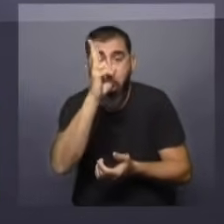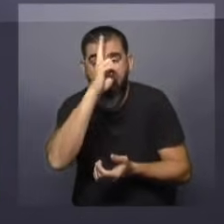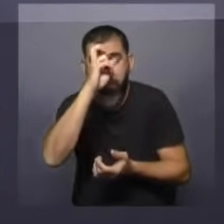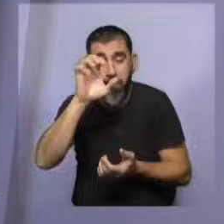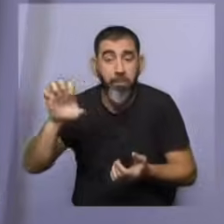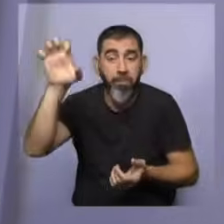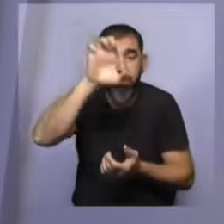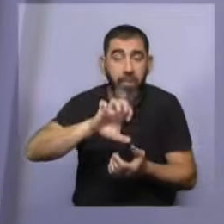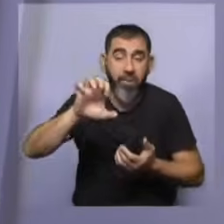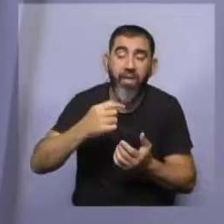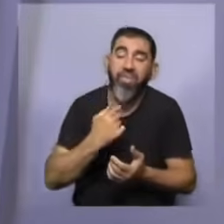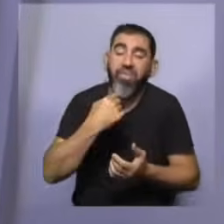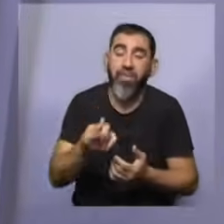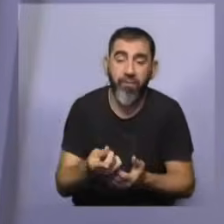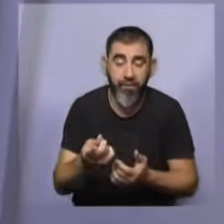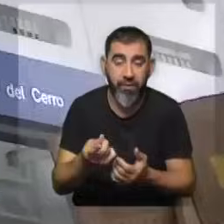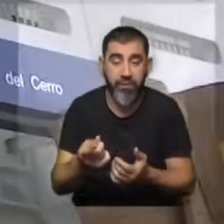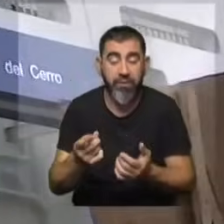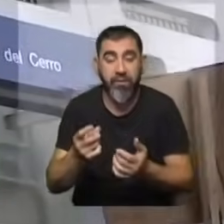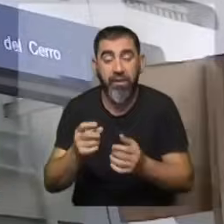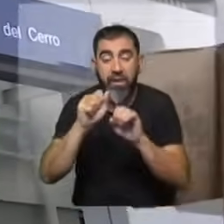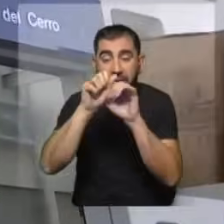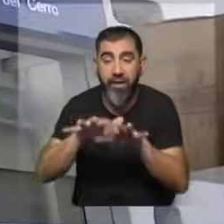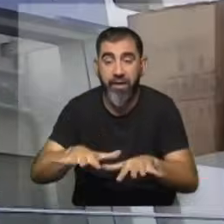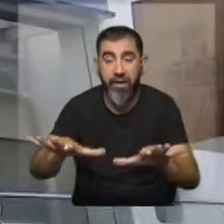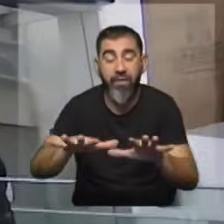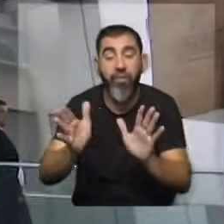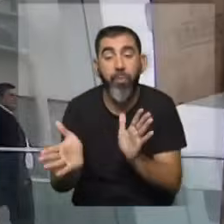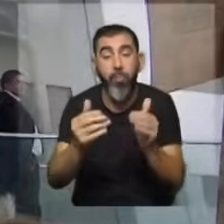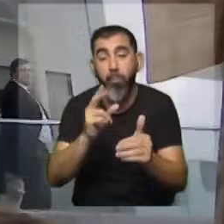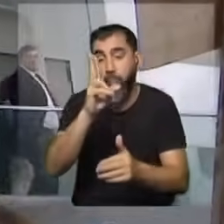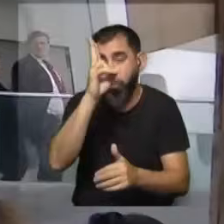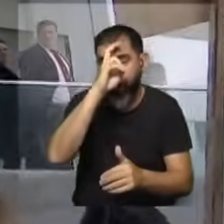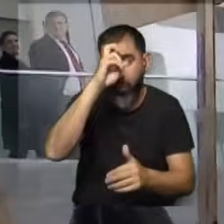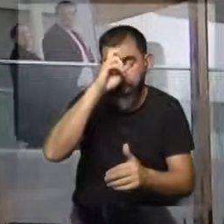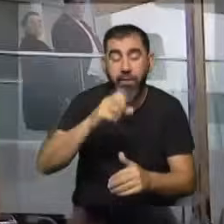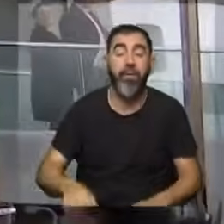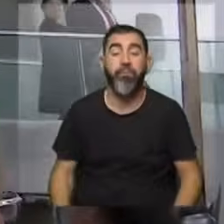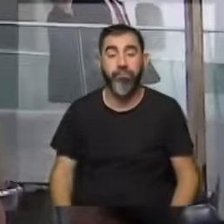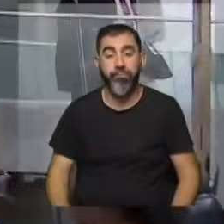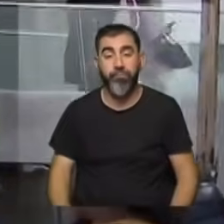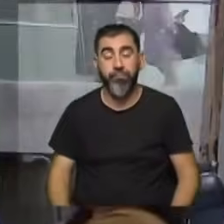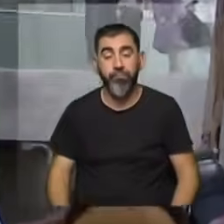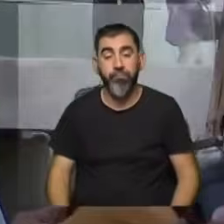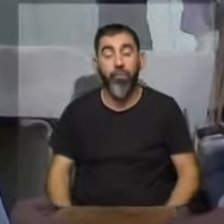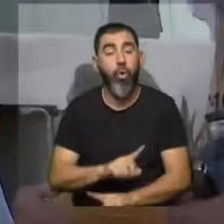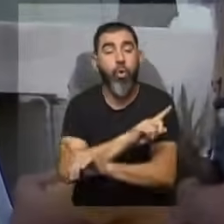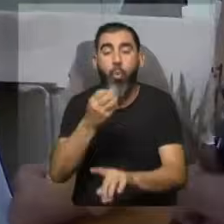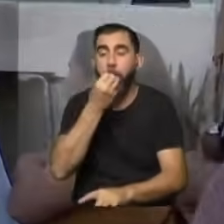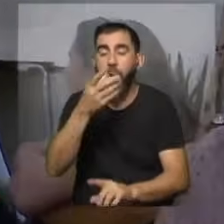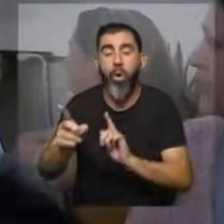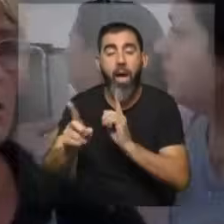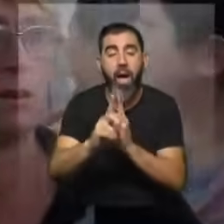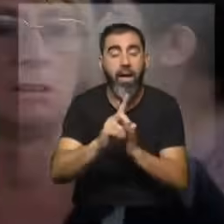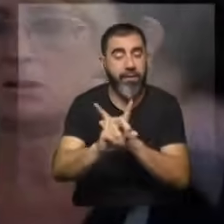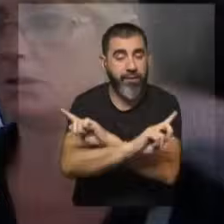el debilita todo lo que son esas redes de policlínicas que están cerca de la gente no mejora la atención de salud